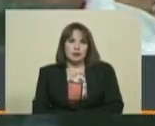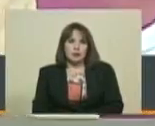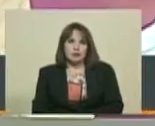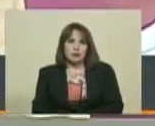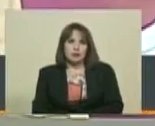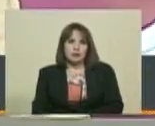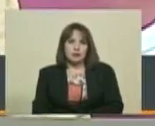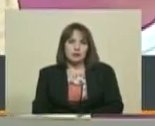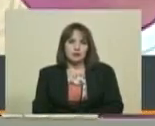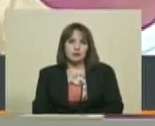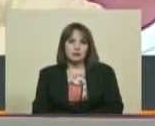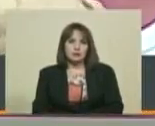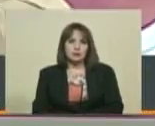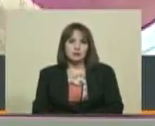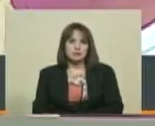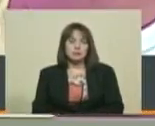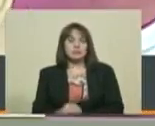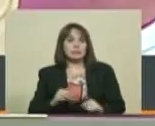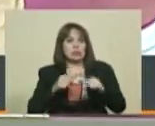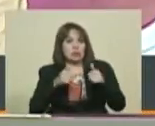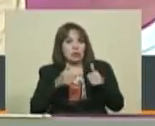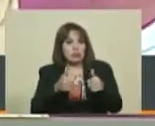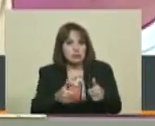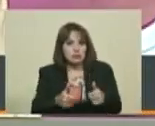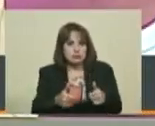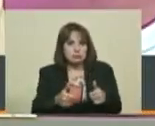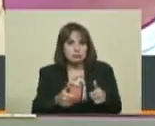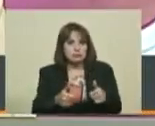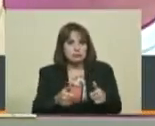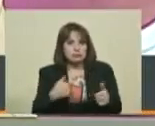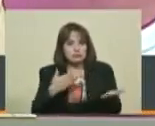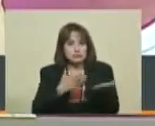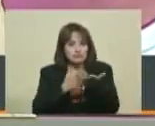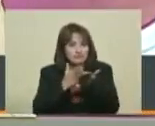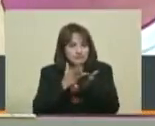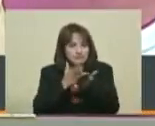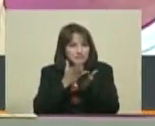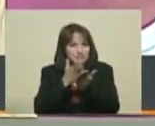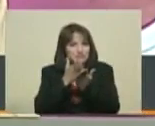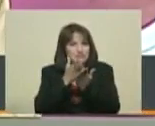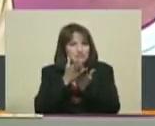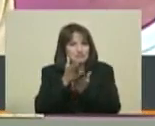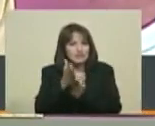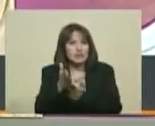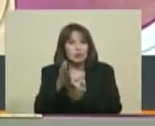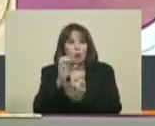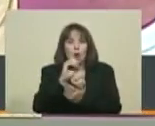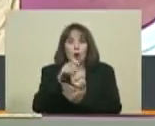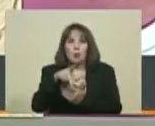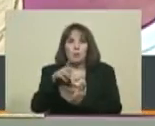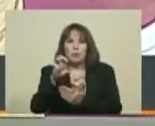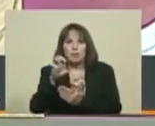Y empezó una cruzada por la reunificación de la OPEP,